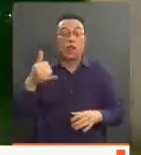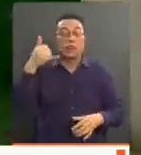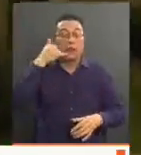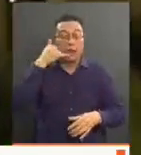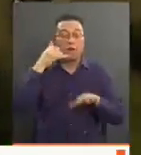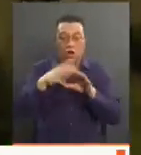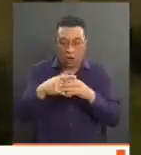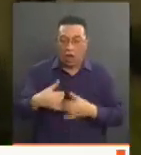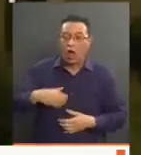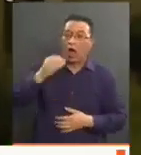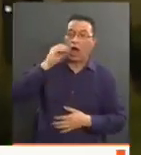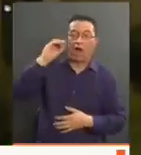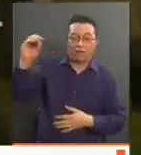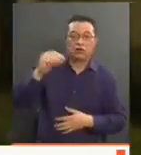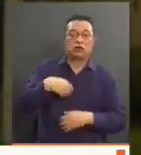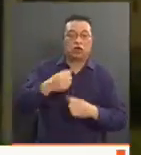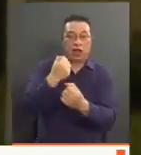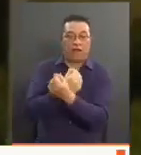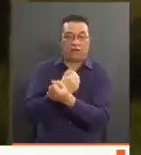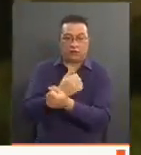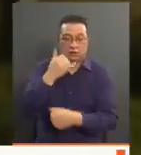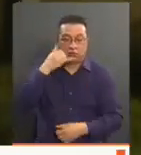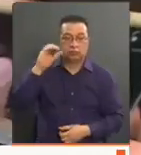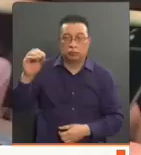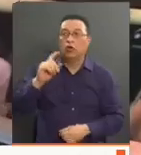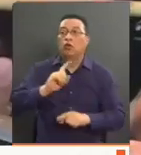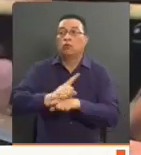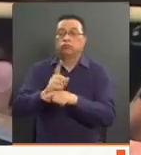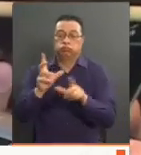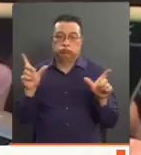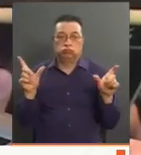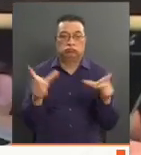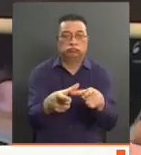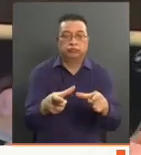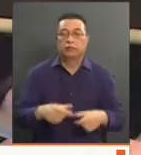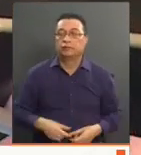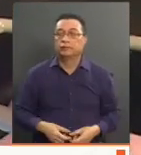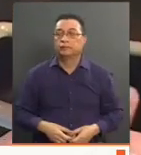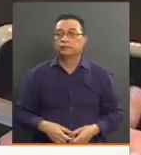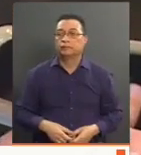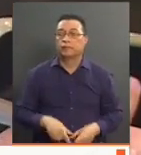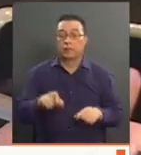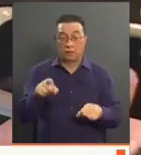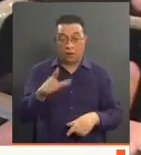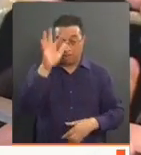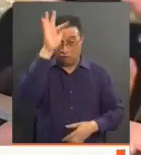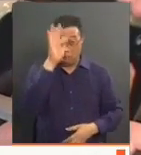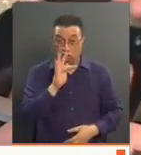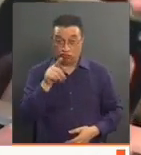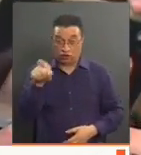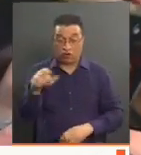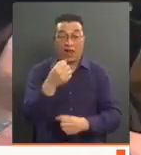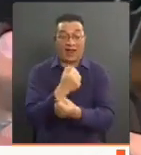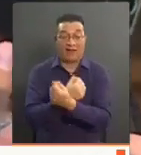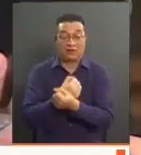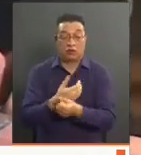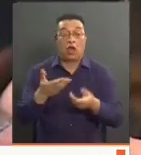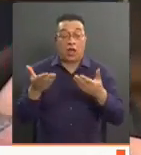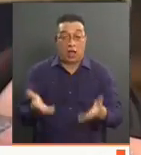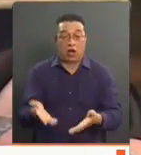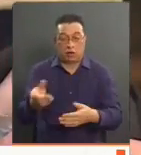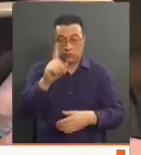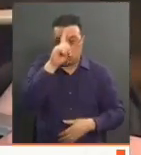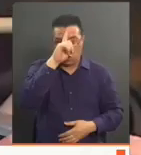alertar a la octava comisaría. De ahí su rescate. El funcionario, quien se encuentra en este momento en el